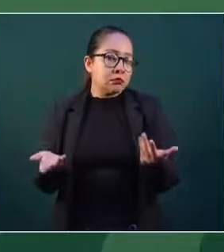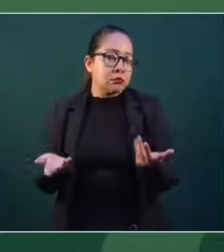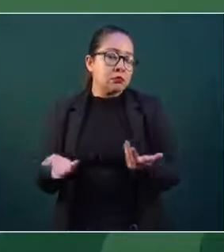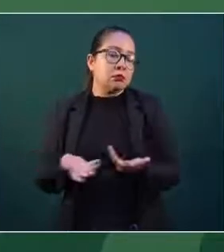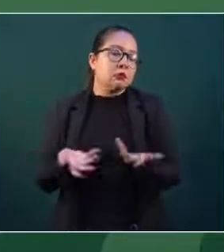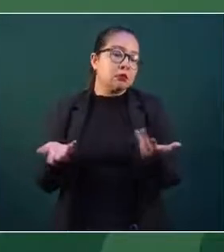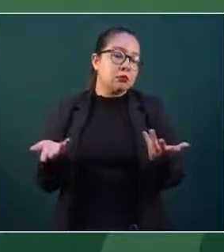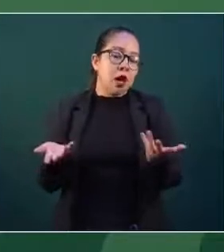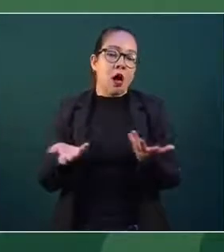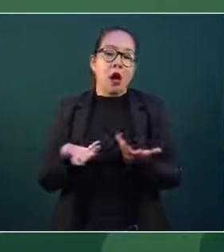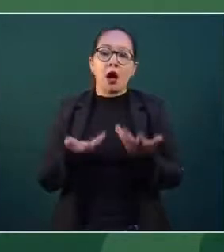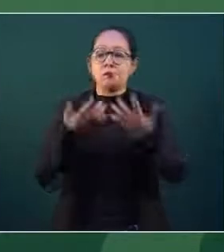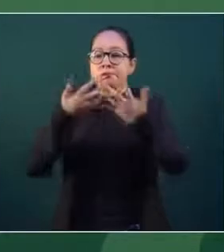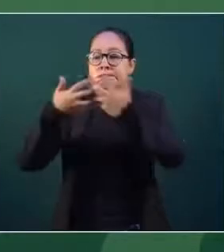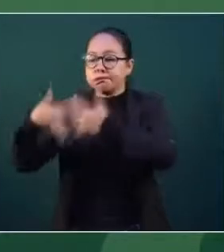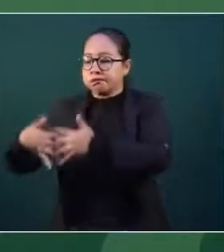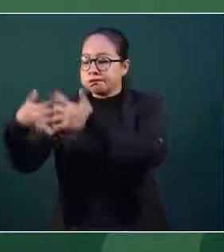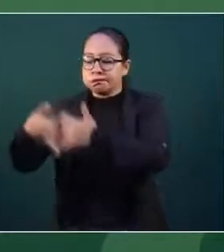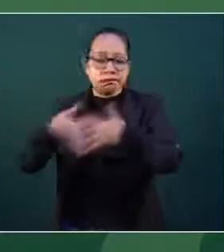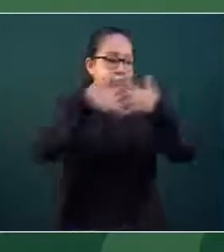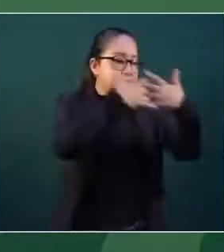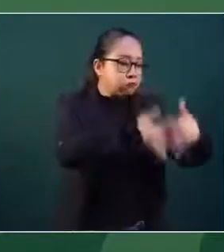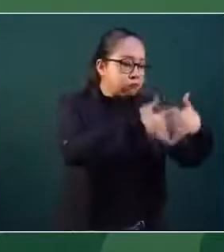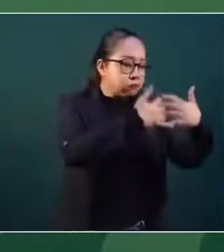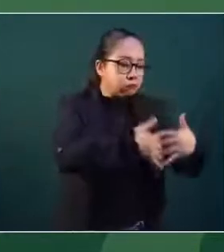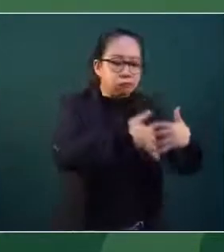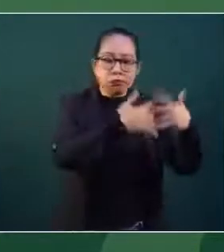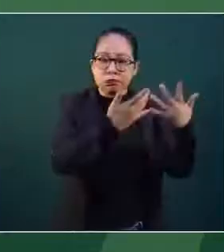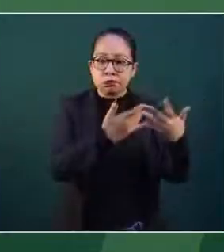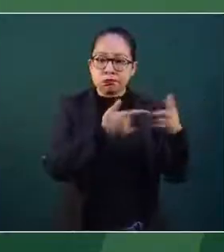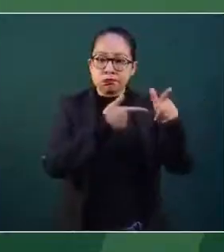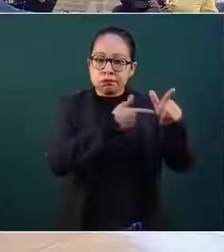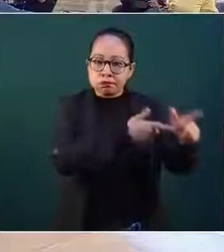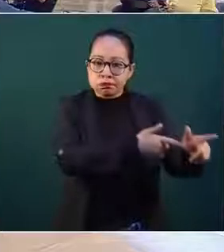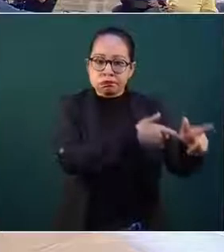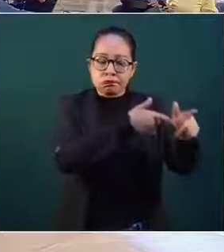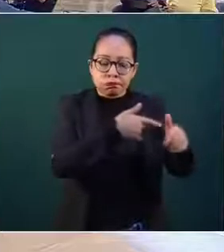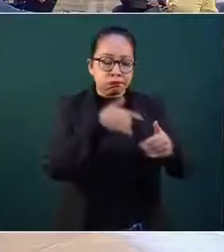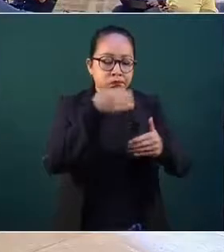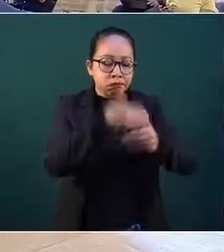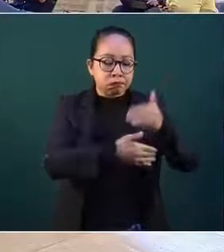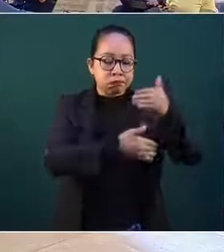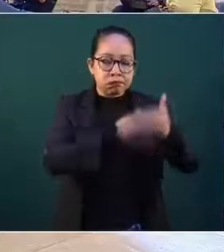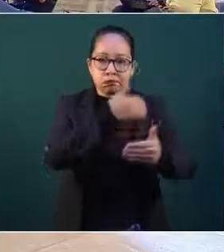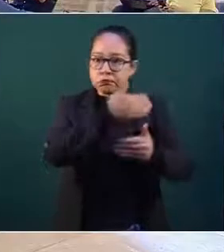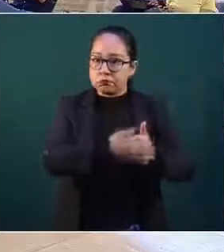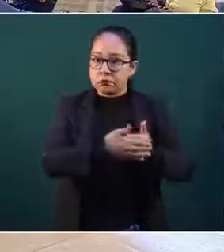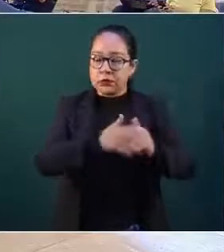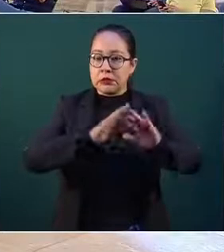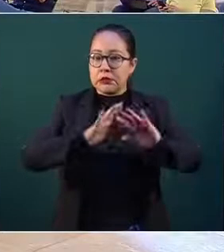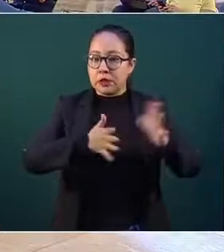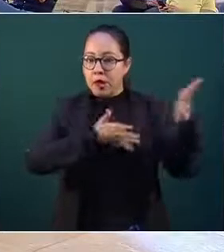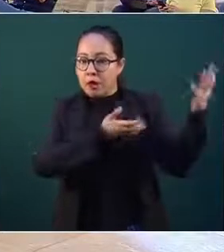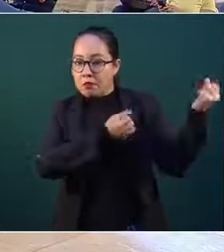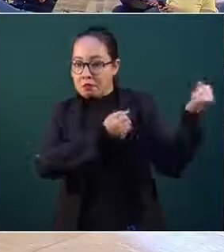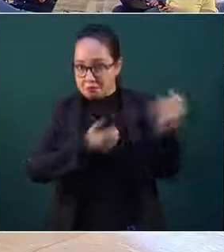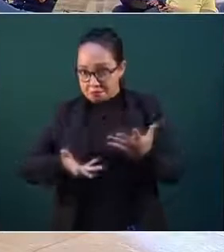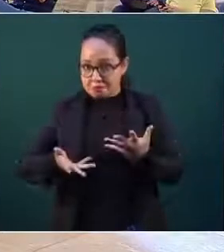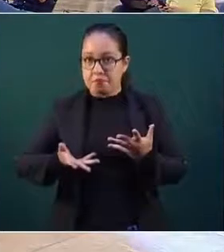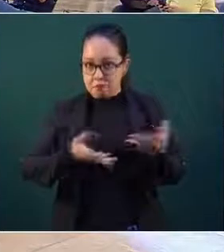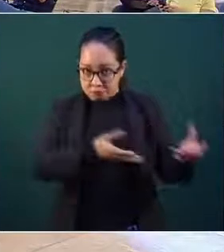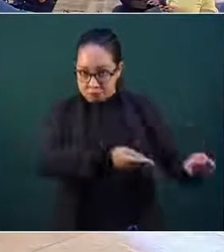normal, sin demoras, ya nos están entregando